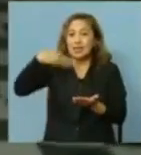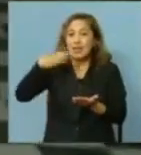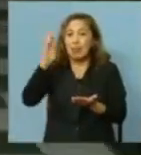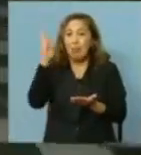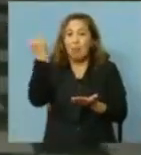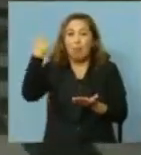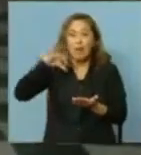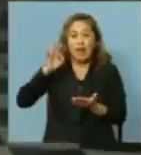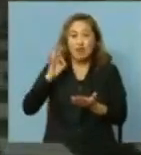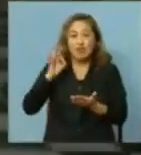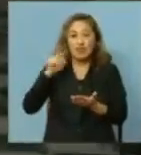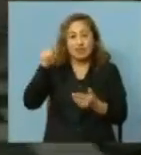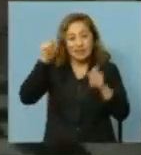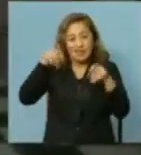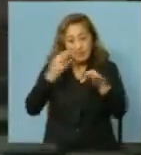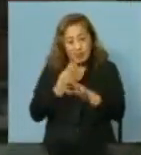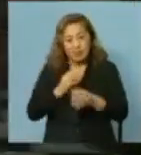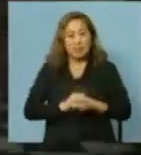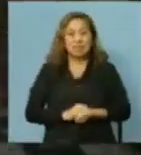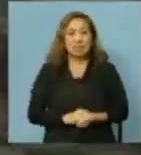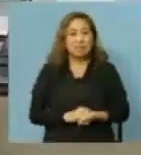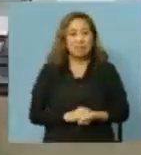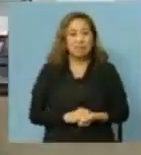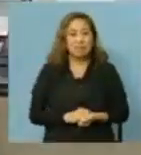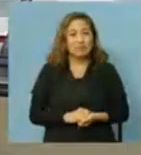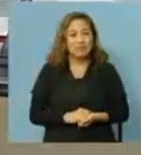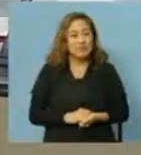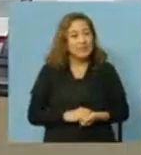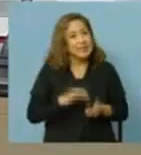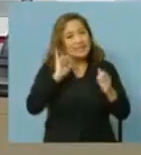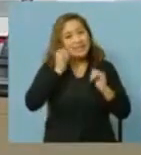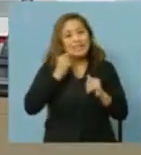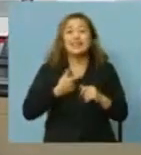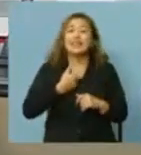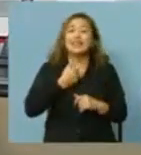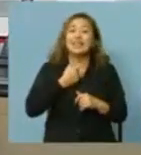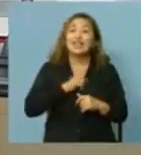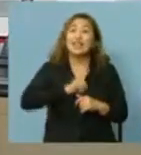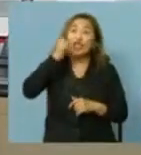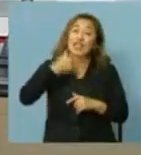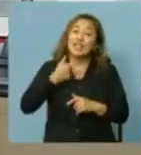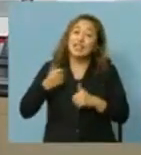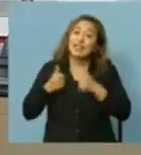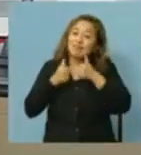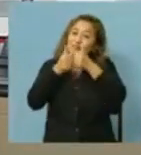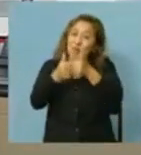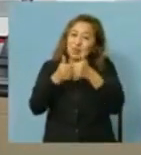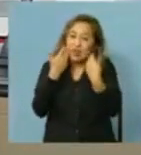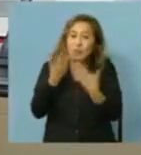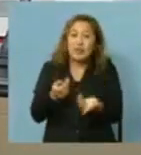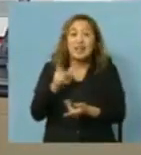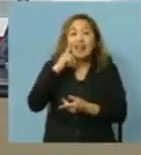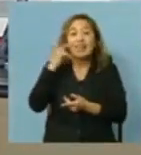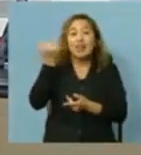lleva el nombre de esta institución, Jorge. Bueno, si Dios quiere, allí estaremos, Dios mediante, ese día. Muchas gracias.